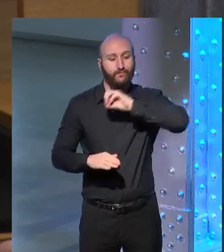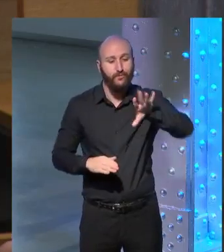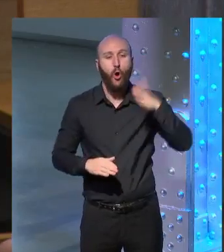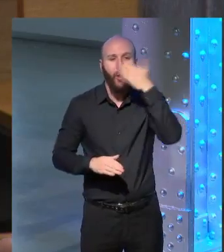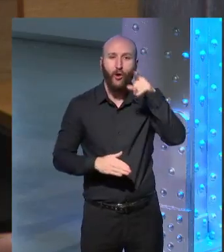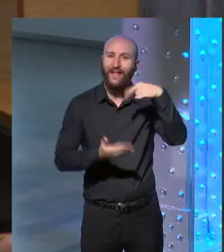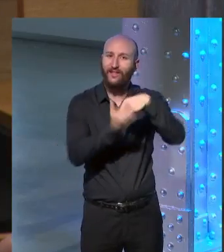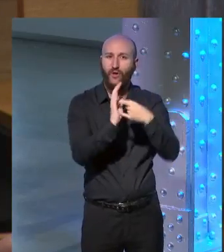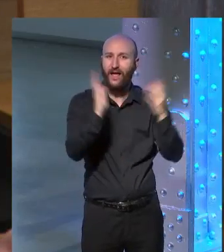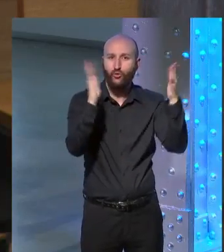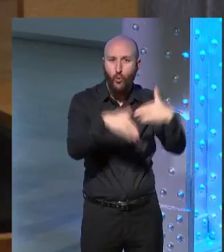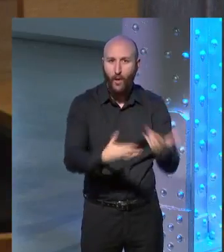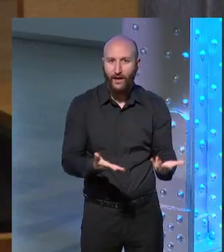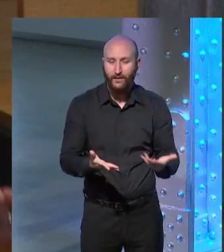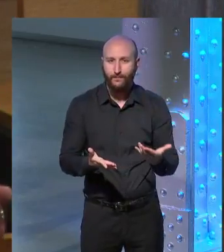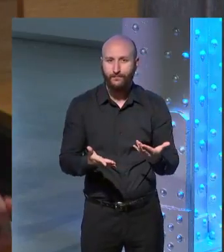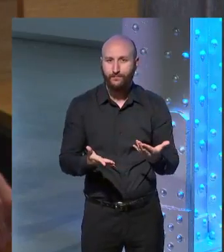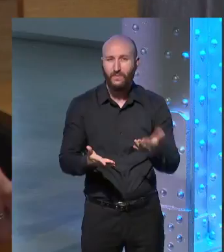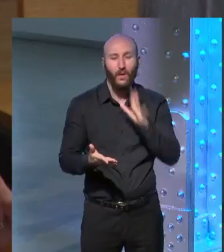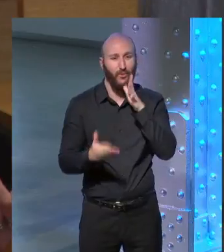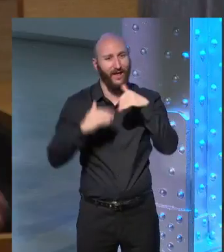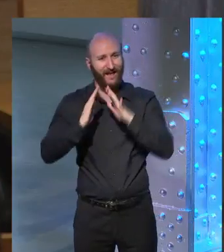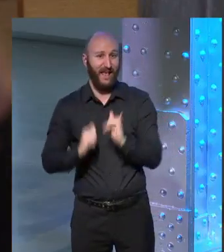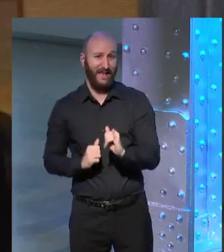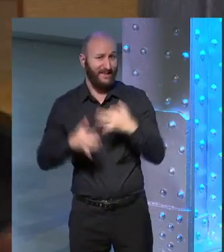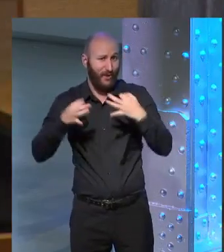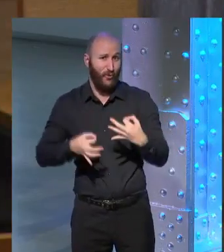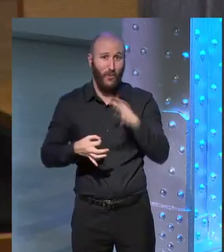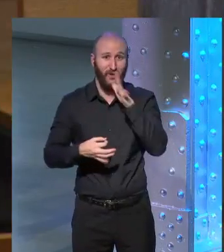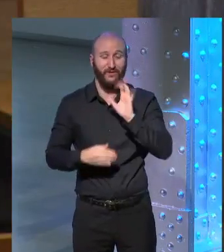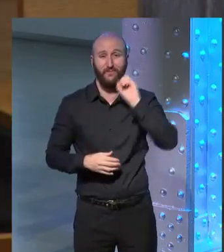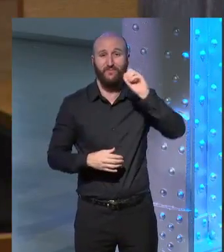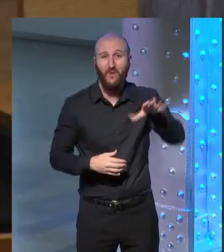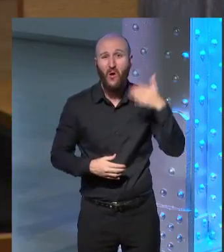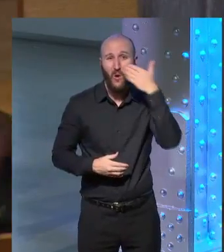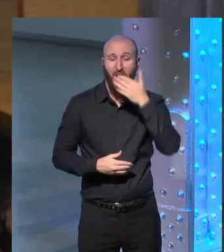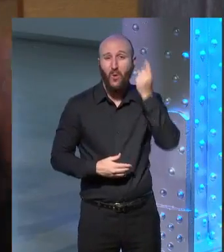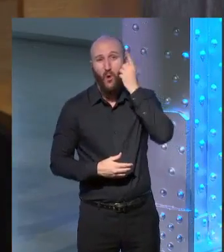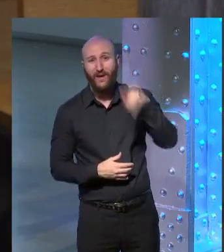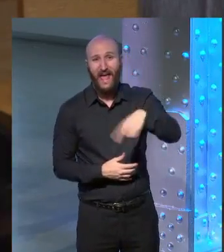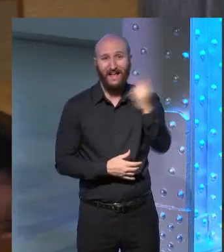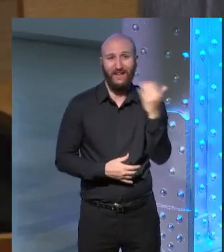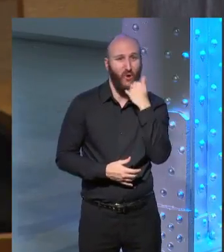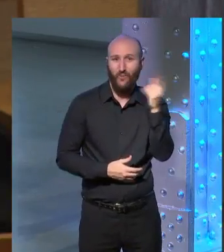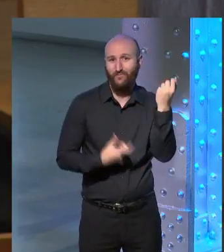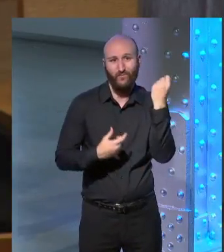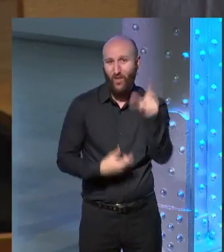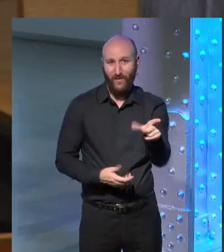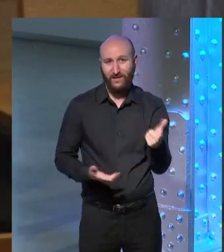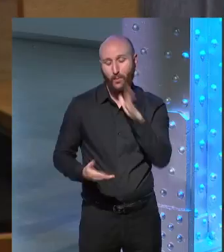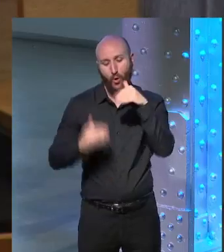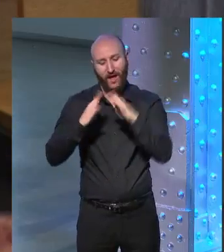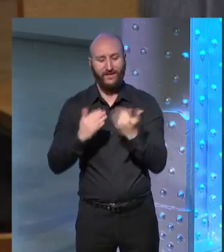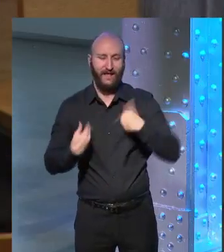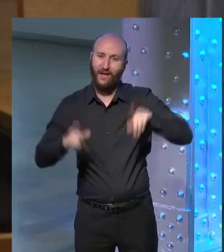tecnología. Porque ya lo tienen en casa, seguramente. Entonces no necesitan que la escuela les aporte ese